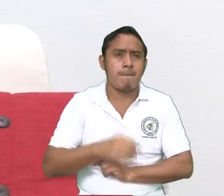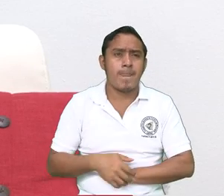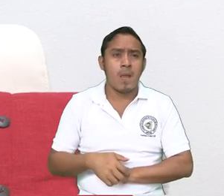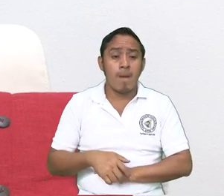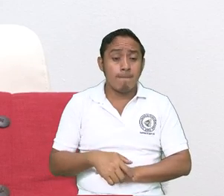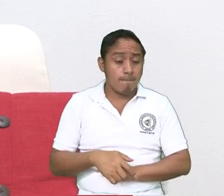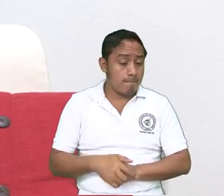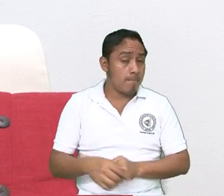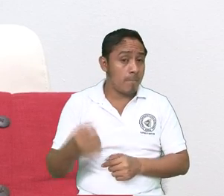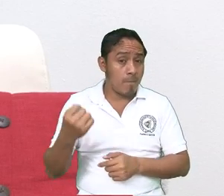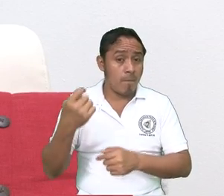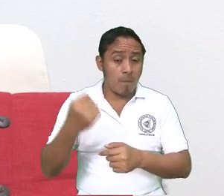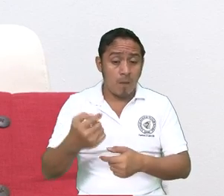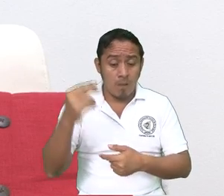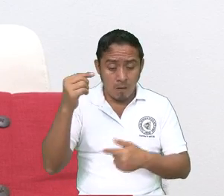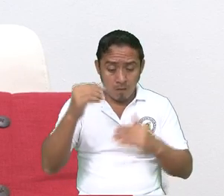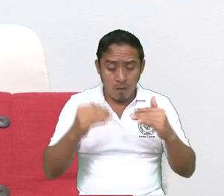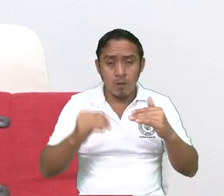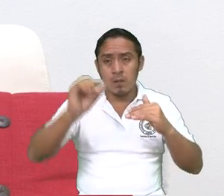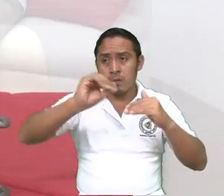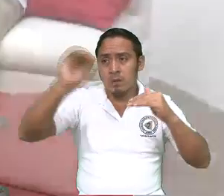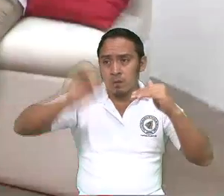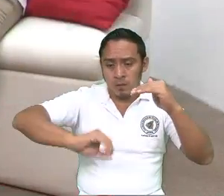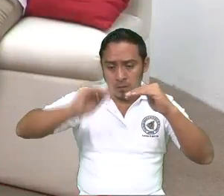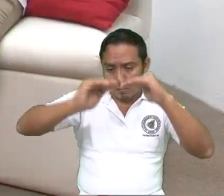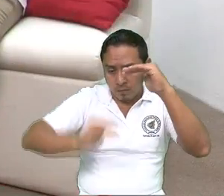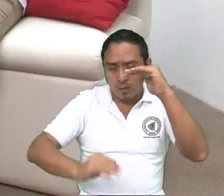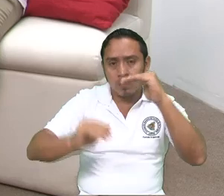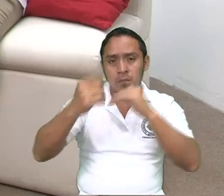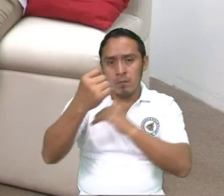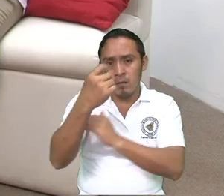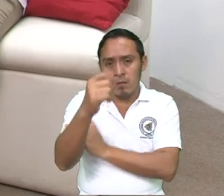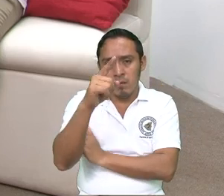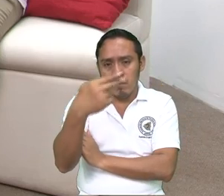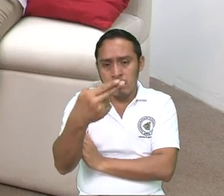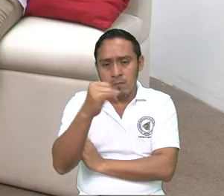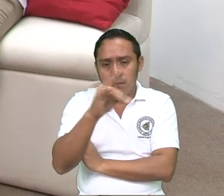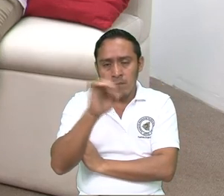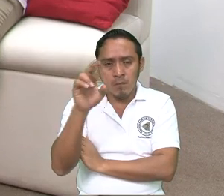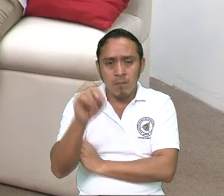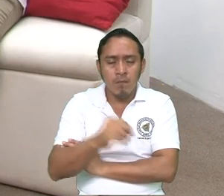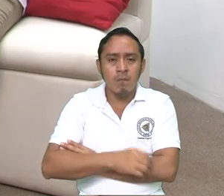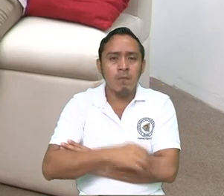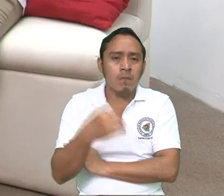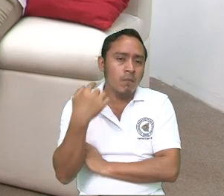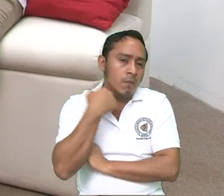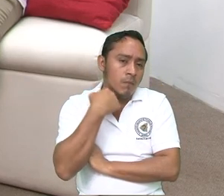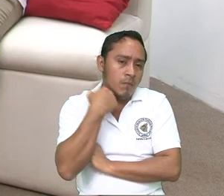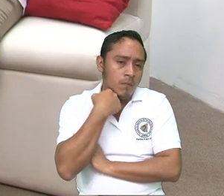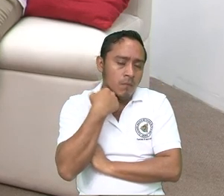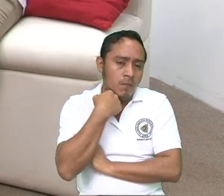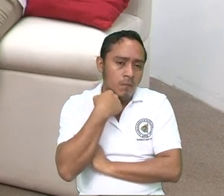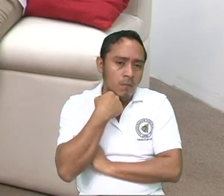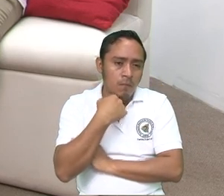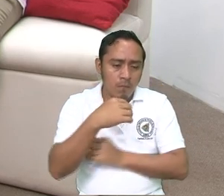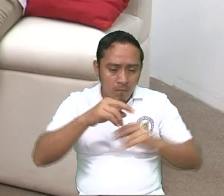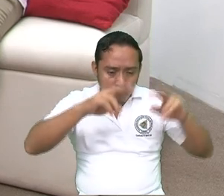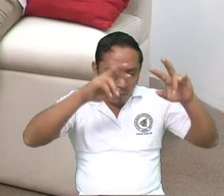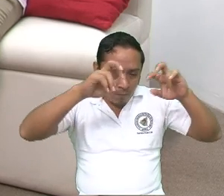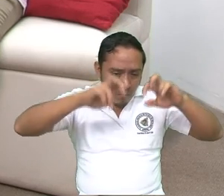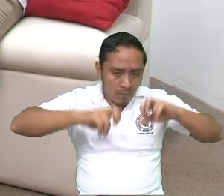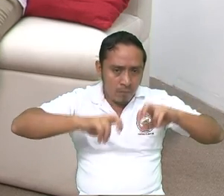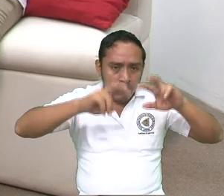déficit de hierro de hecho sólo un pequeño porcentaje por déficit de ayer entonces lo ideal siempre explorar que paz